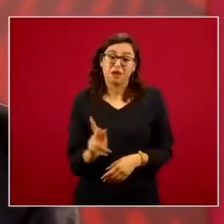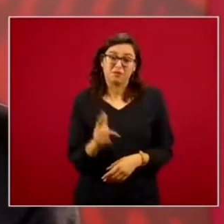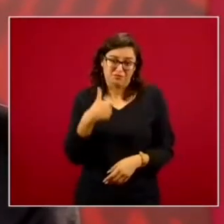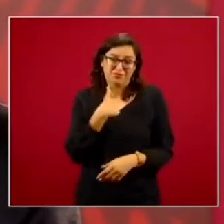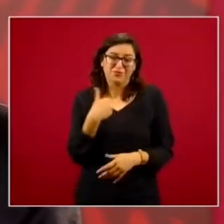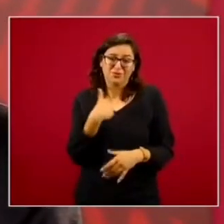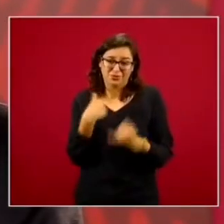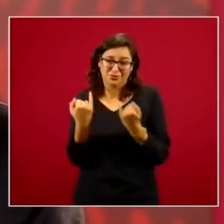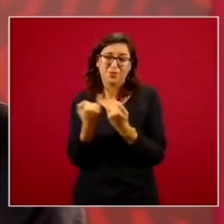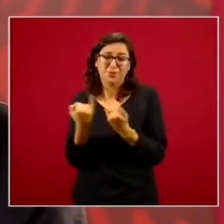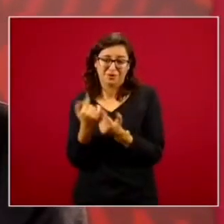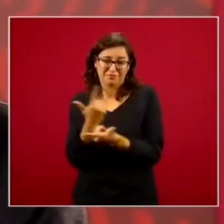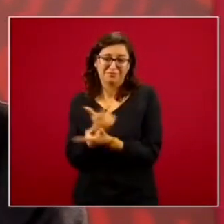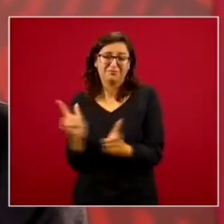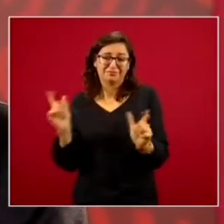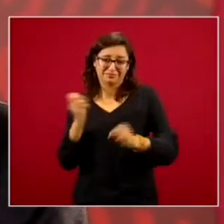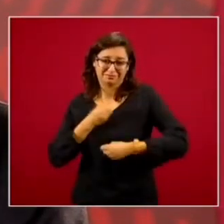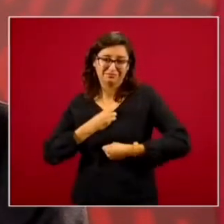hablar,